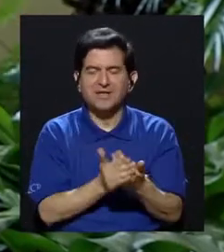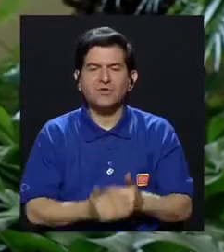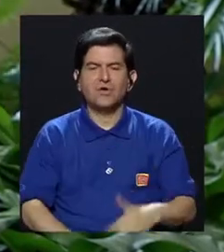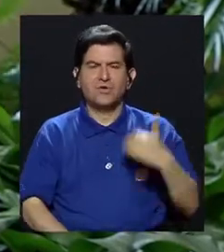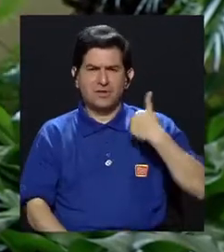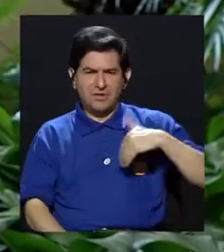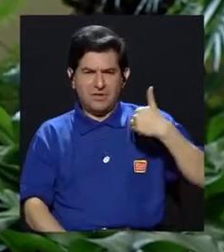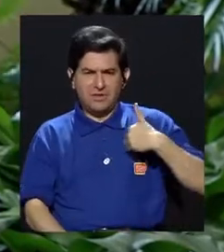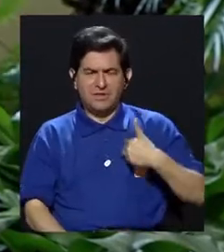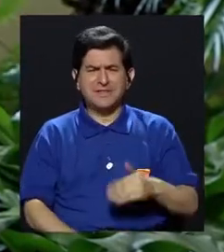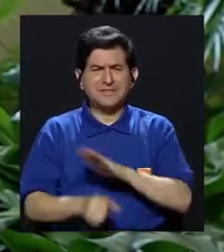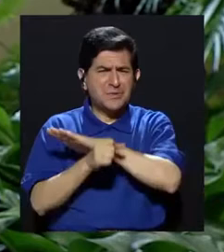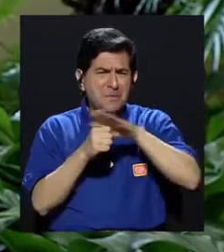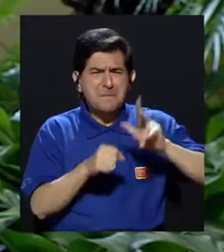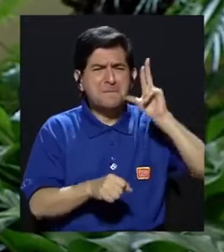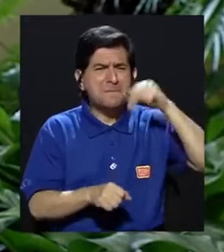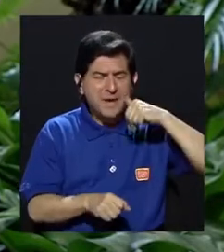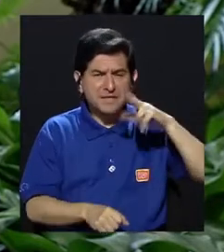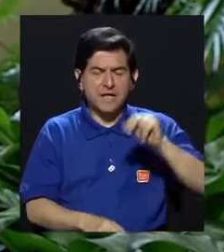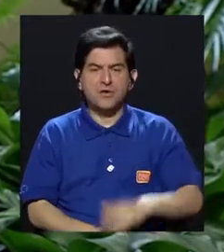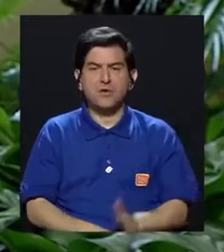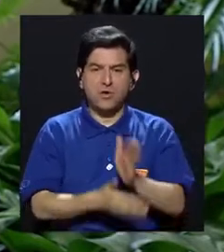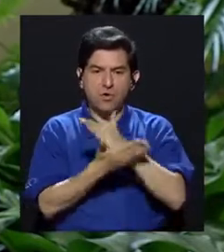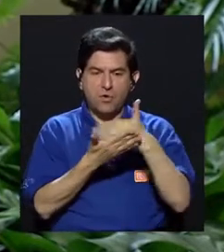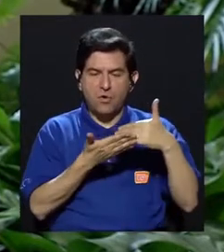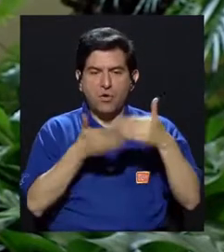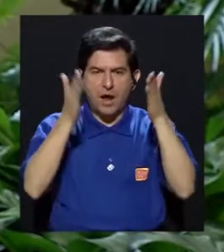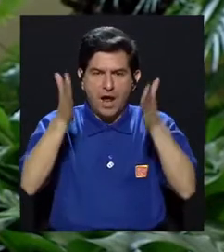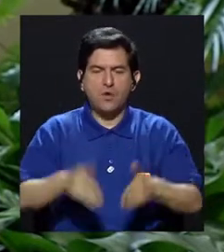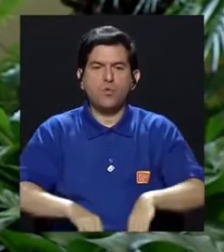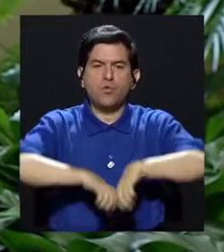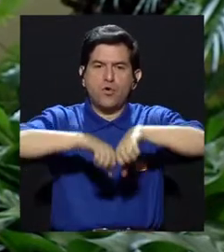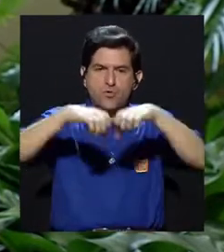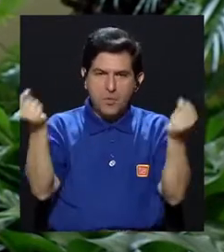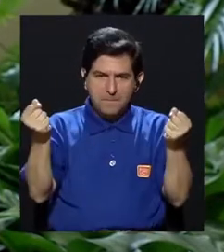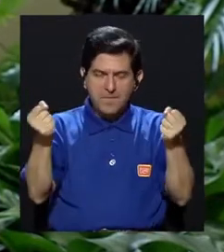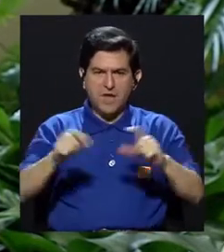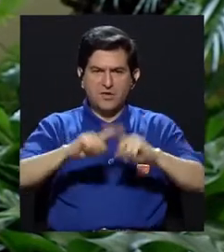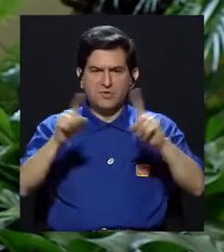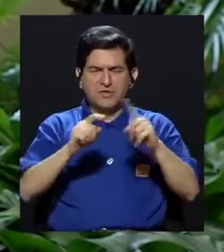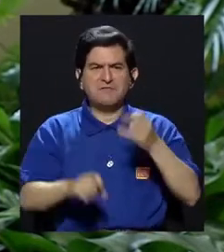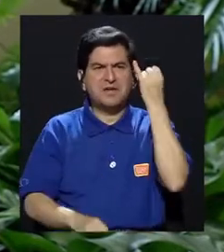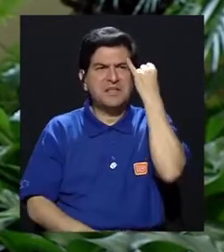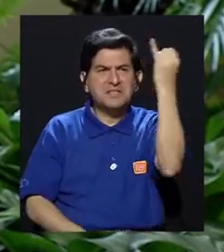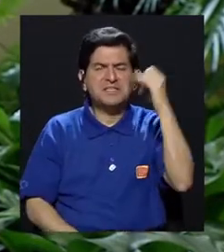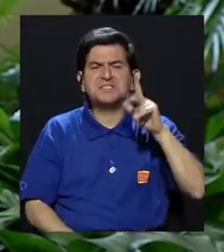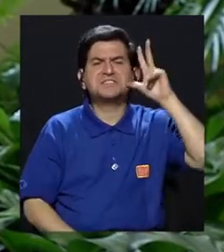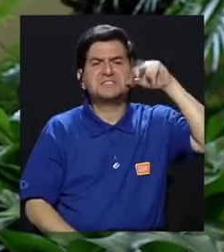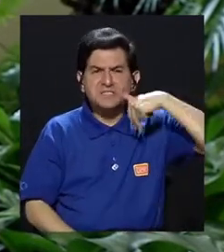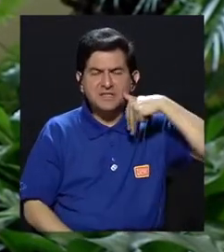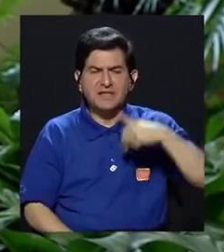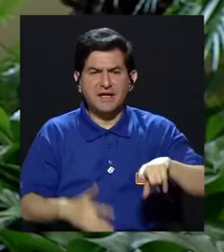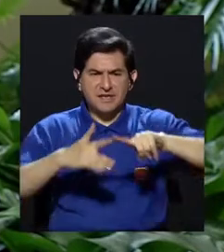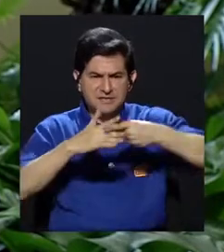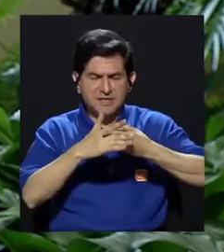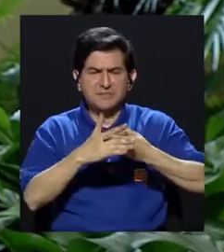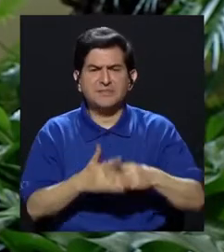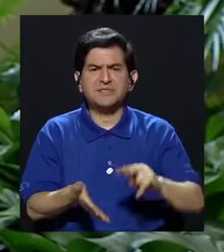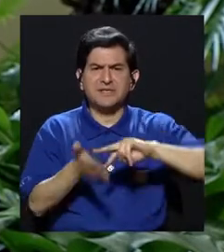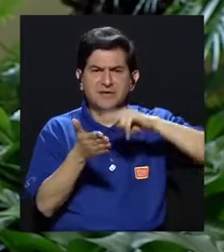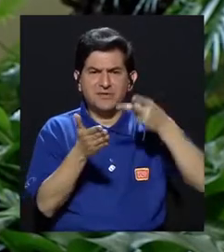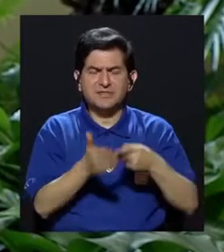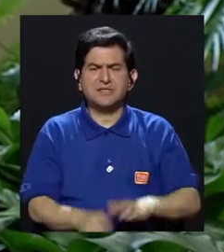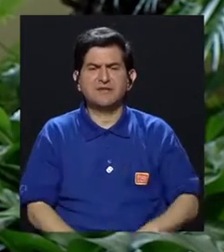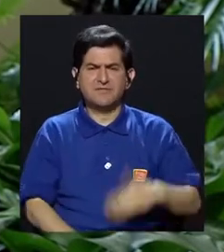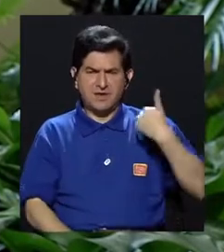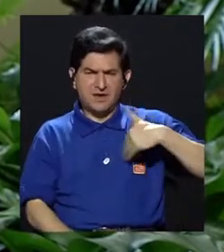una masculinidad totalmente machista. Algunos han logrado romper con muchos postulados machistas y empezar a ejercer lo que se